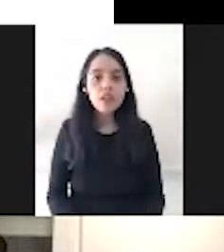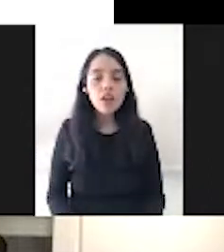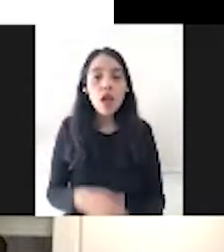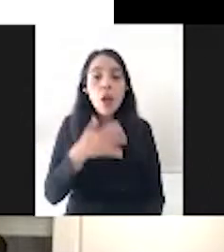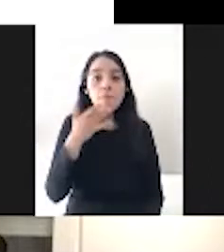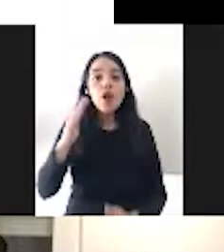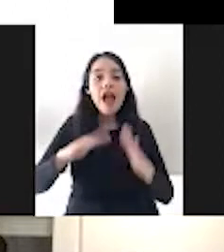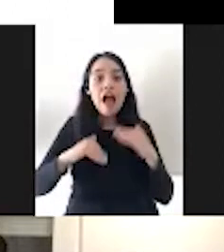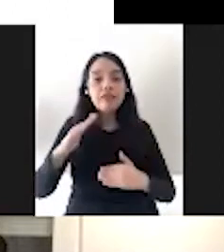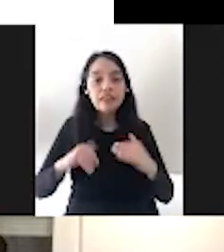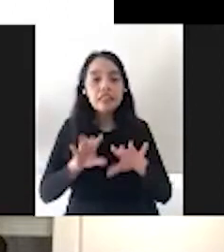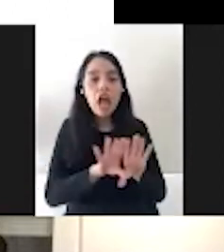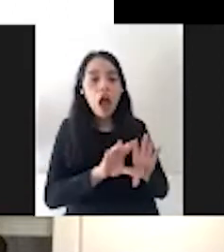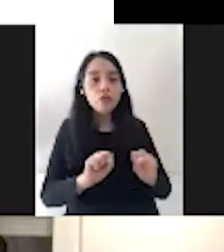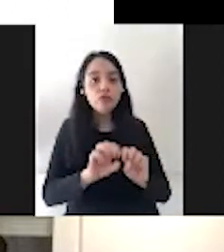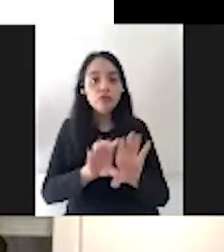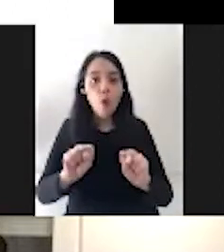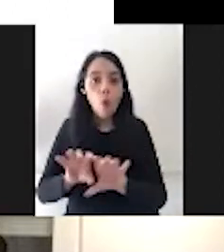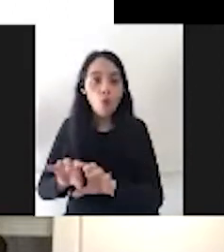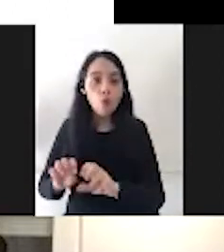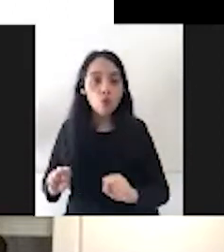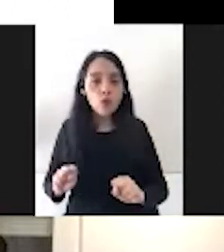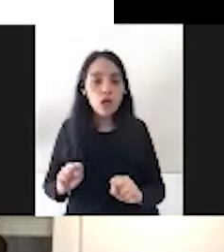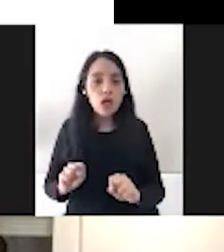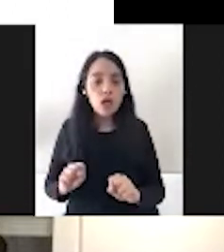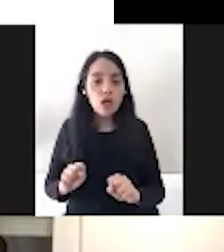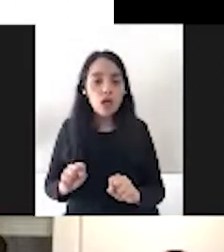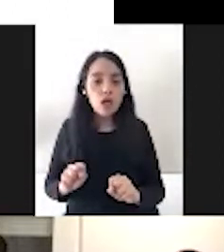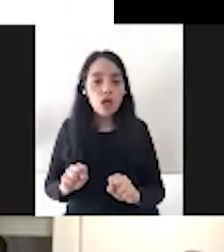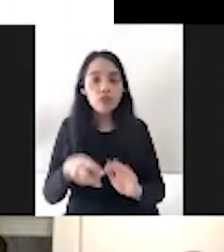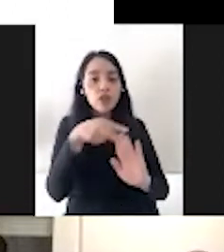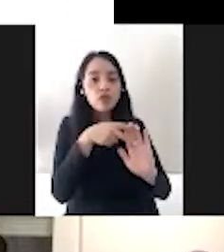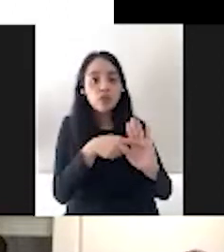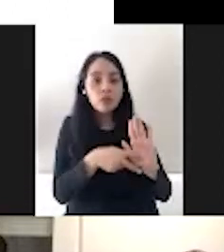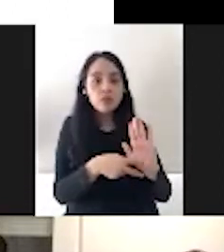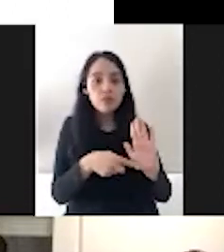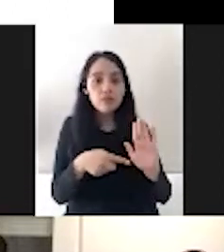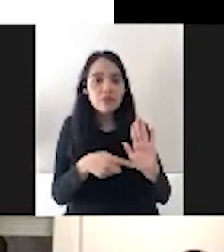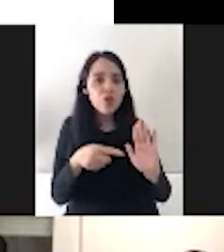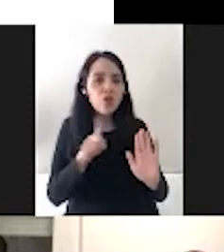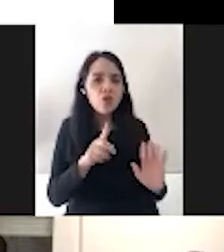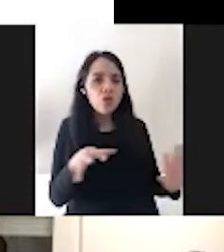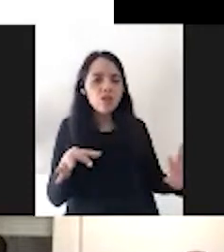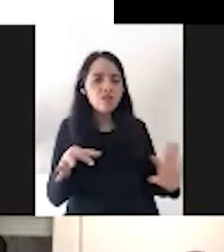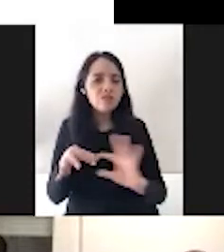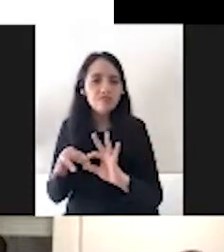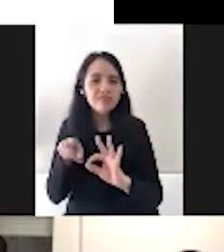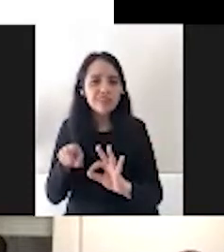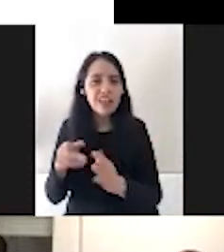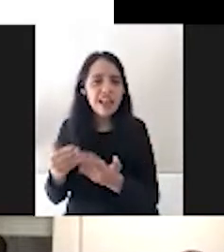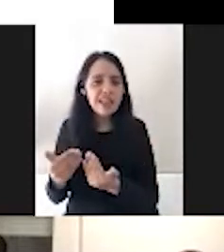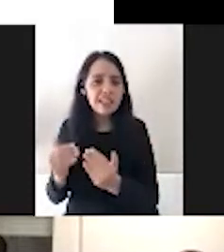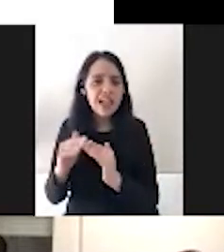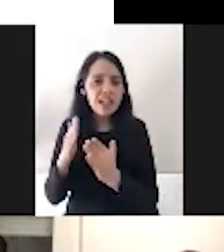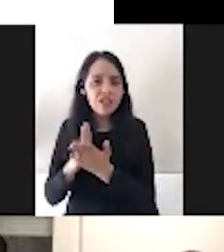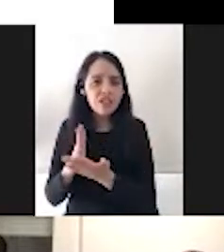acuerdos hacia promulgar normativas y leyes, pero muchas veces no van acorde a las necesidades de las escuelas o